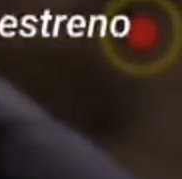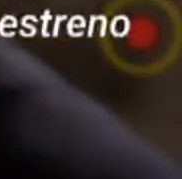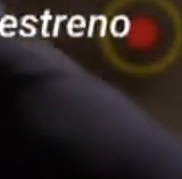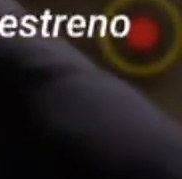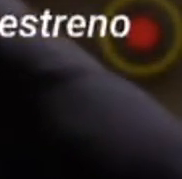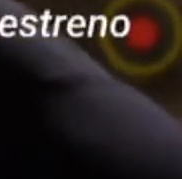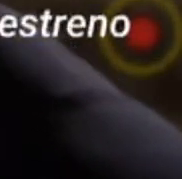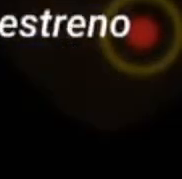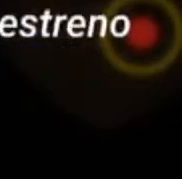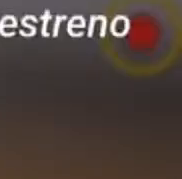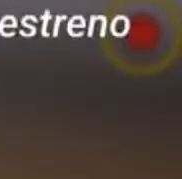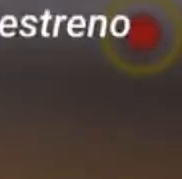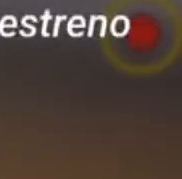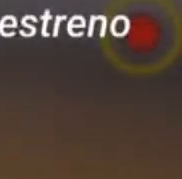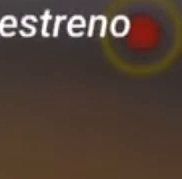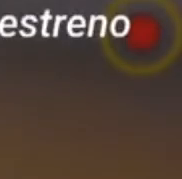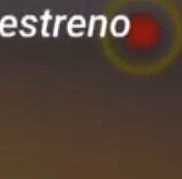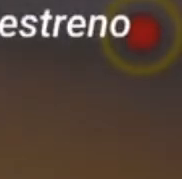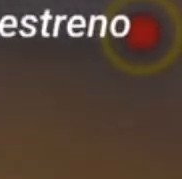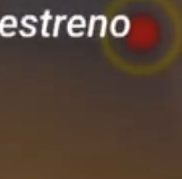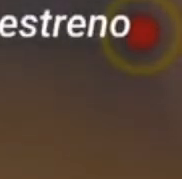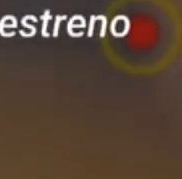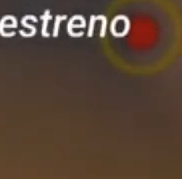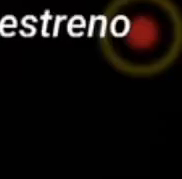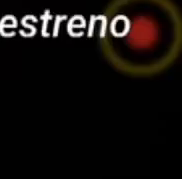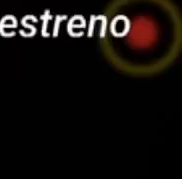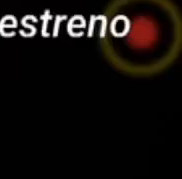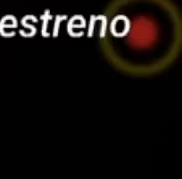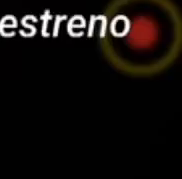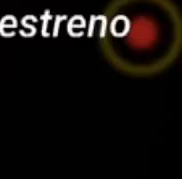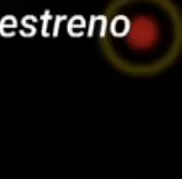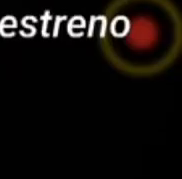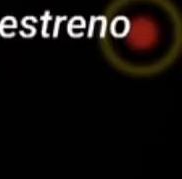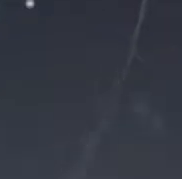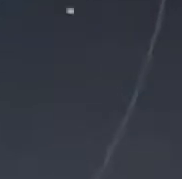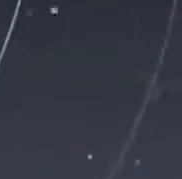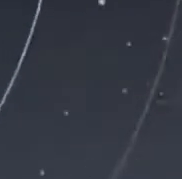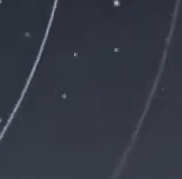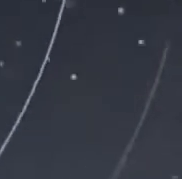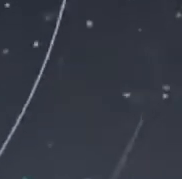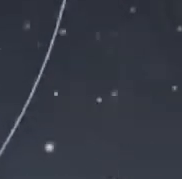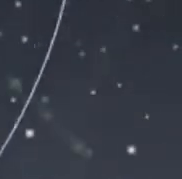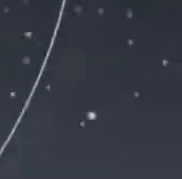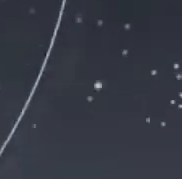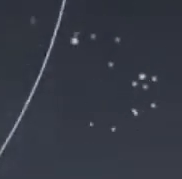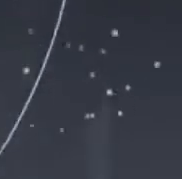Arte. Series estelares, sábado, 21 horas.